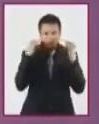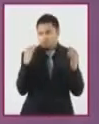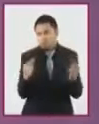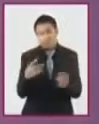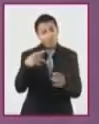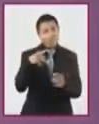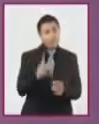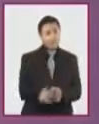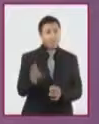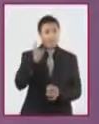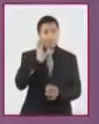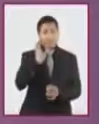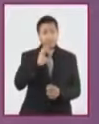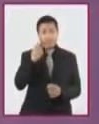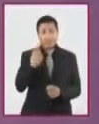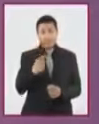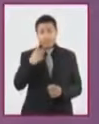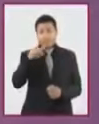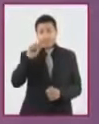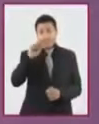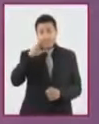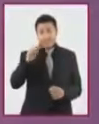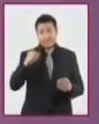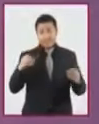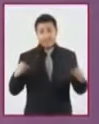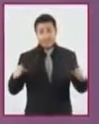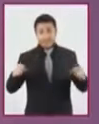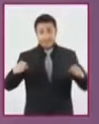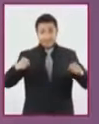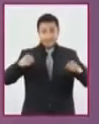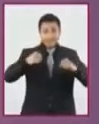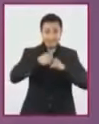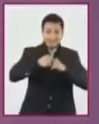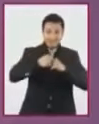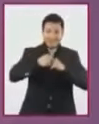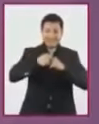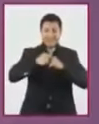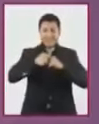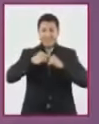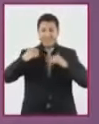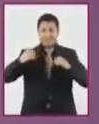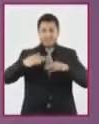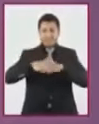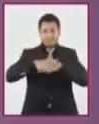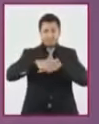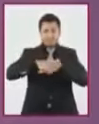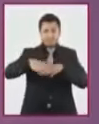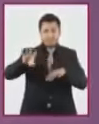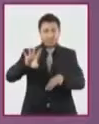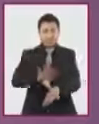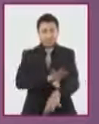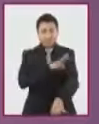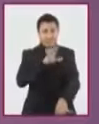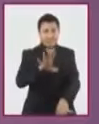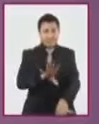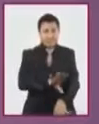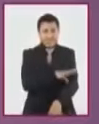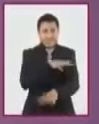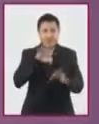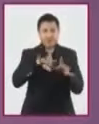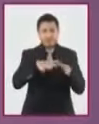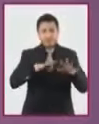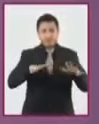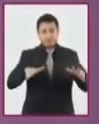embargo, cuando una de las placas se mueve y choca bruscamente contra la otra, libera energía en forma de ondas,